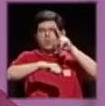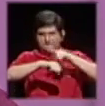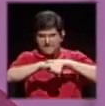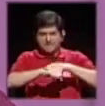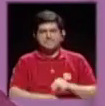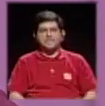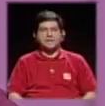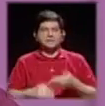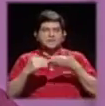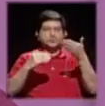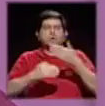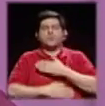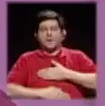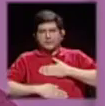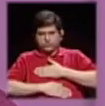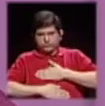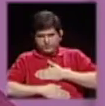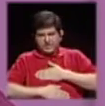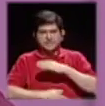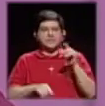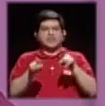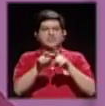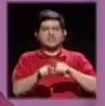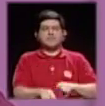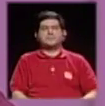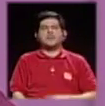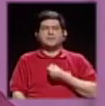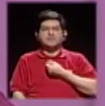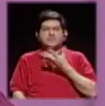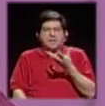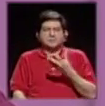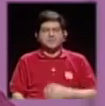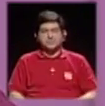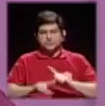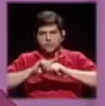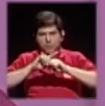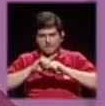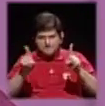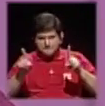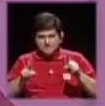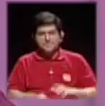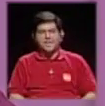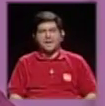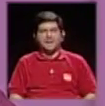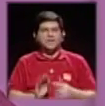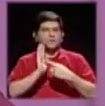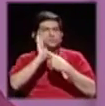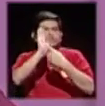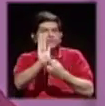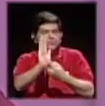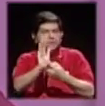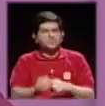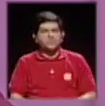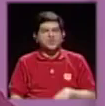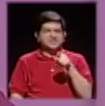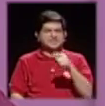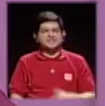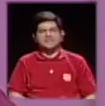son objeto de placer y de expresión erótica, pero que se evidencia una